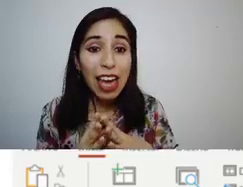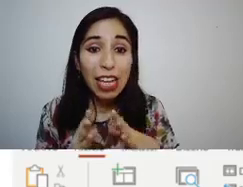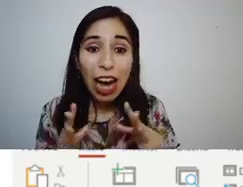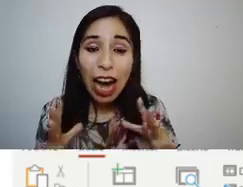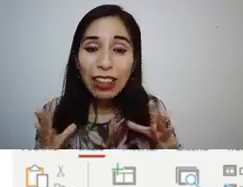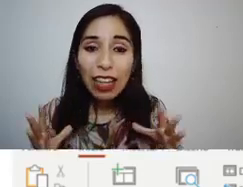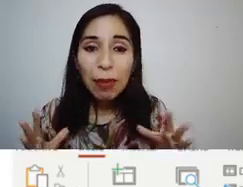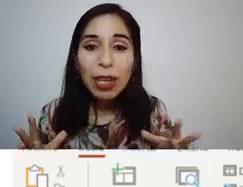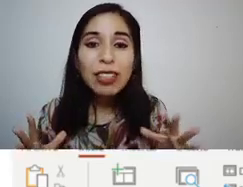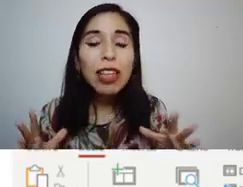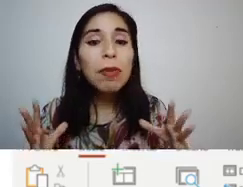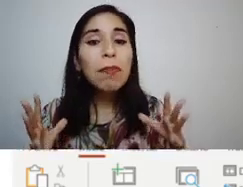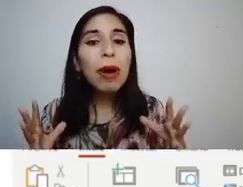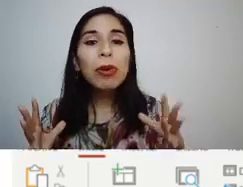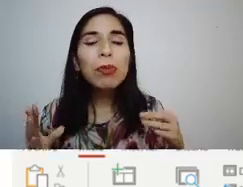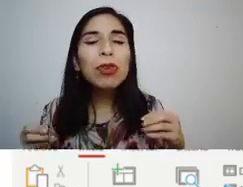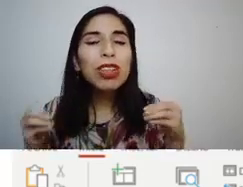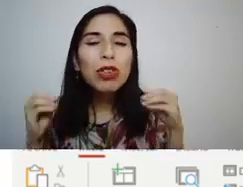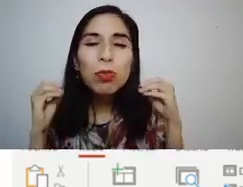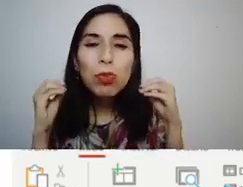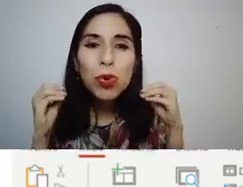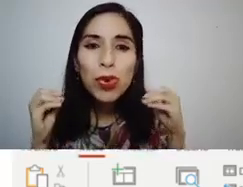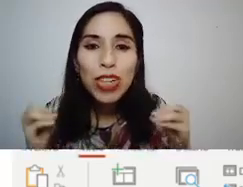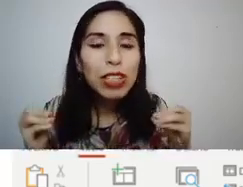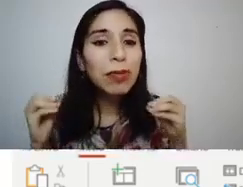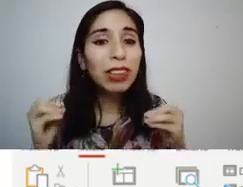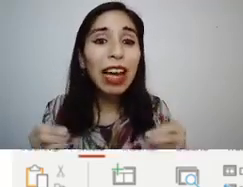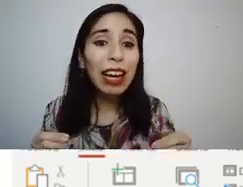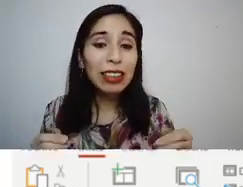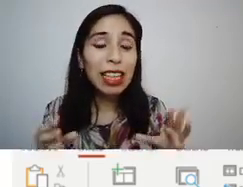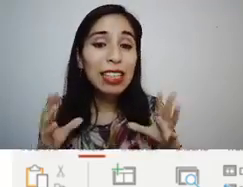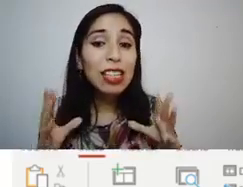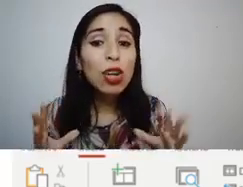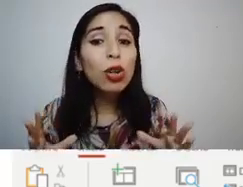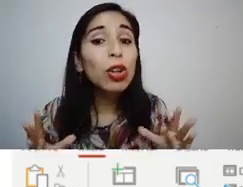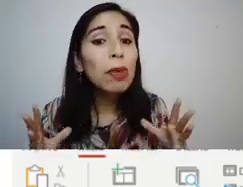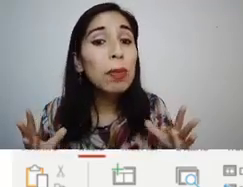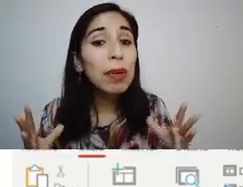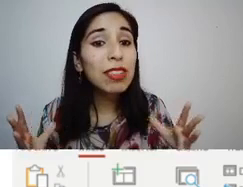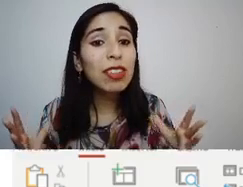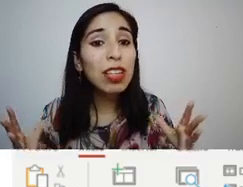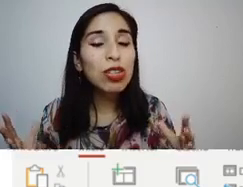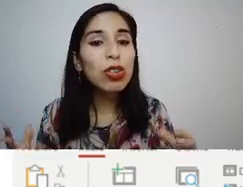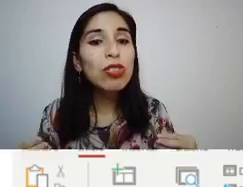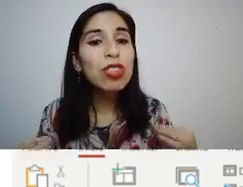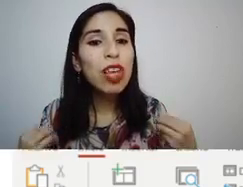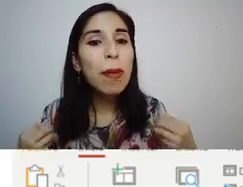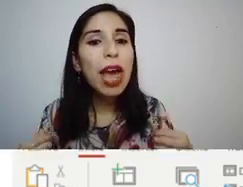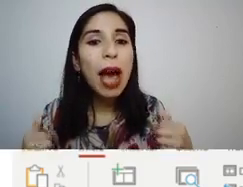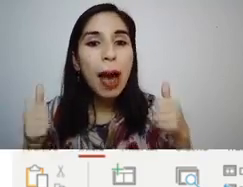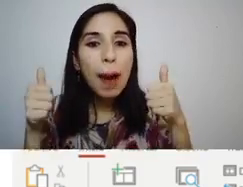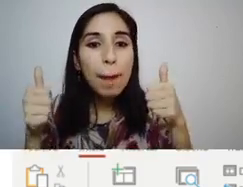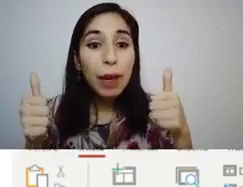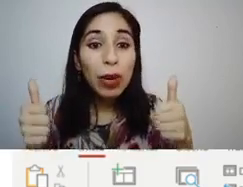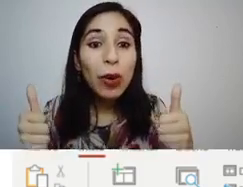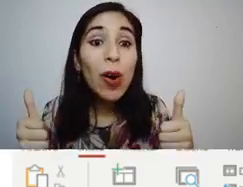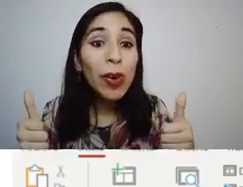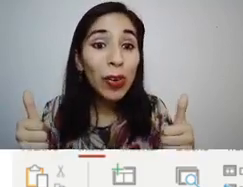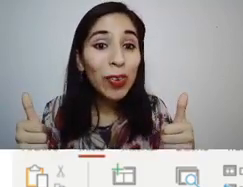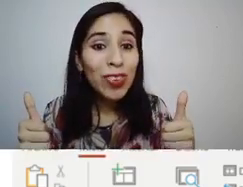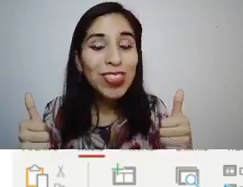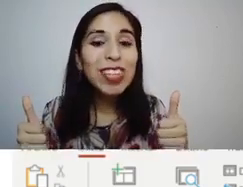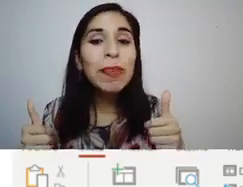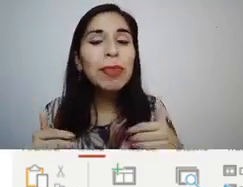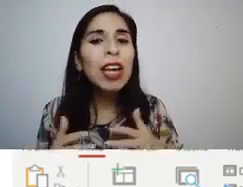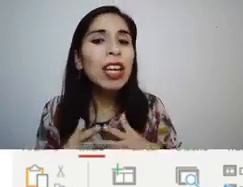a través de mi powerpoint tengo muchas ventajas así logró que mi presentación se vea mejor